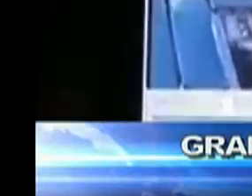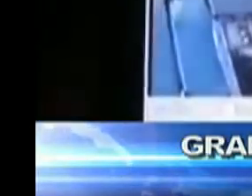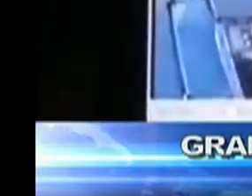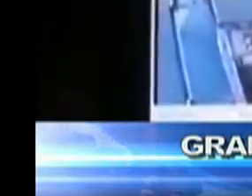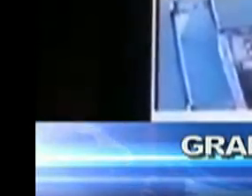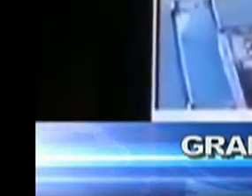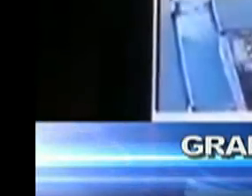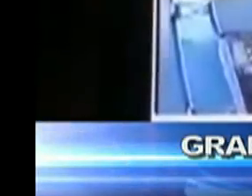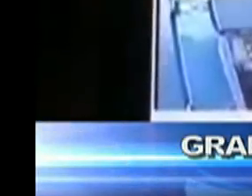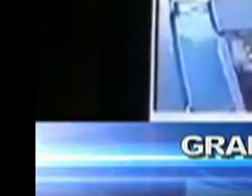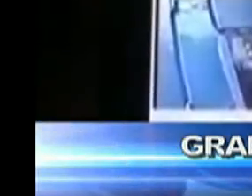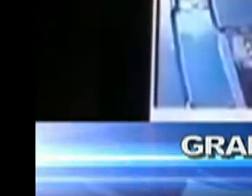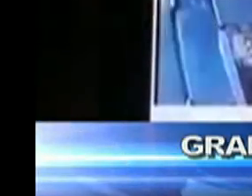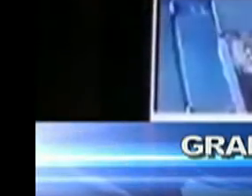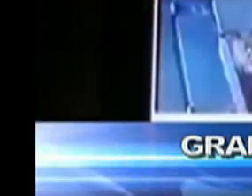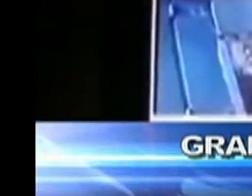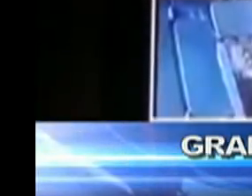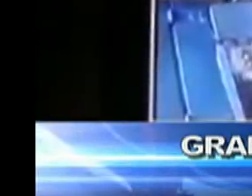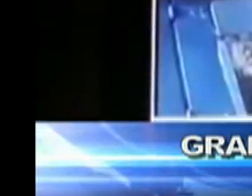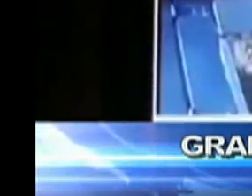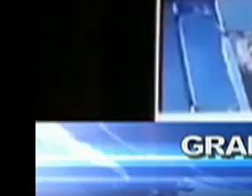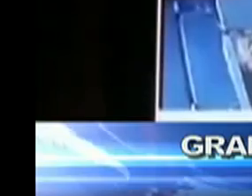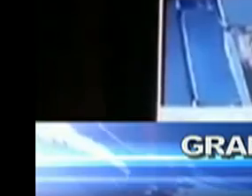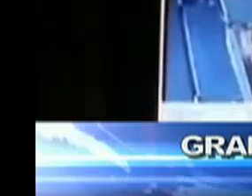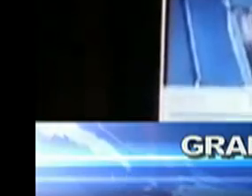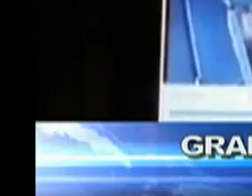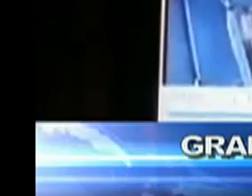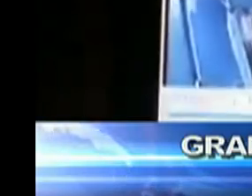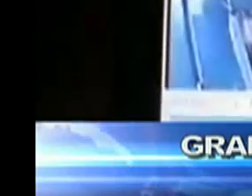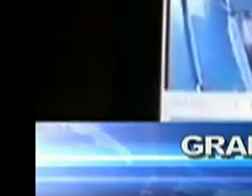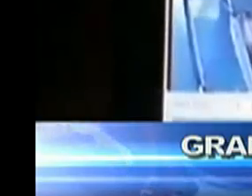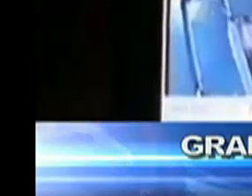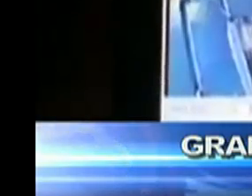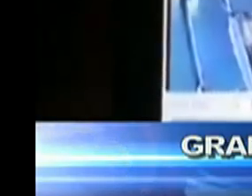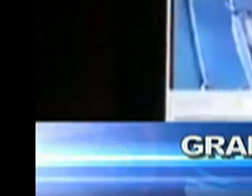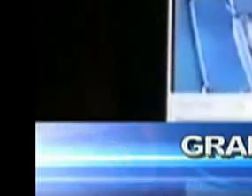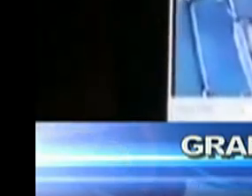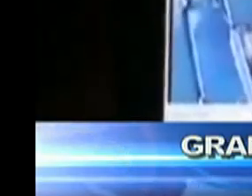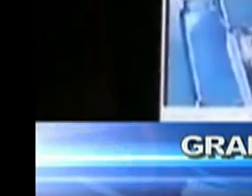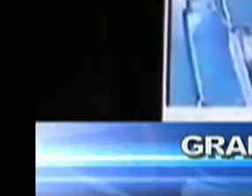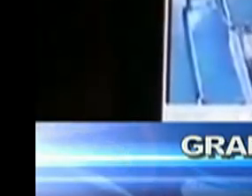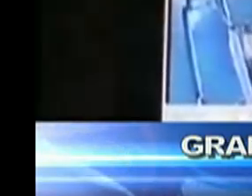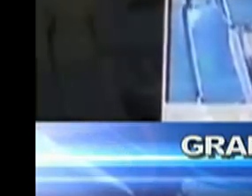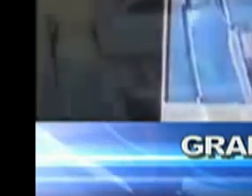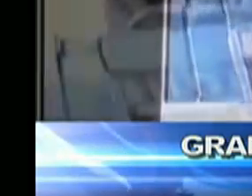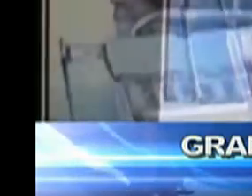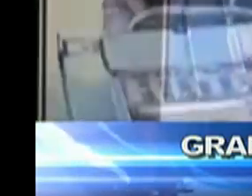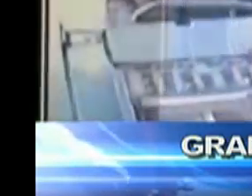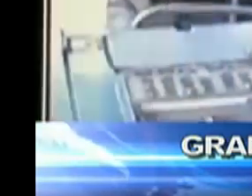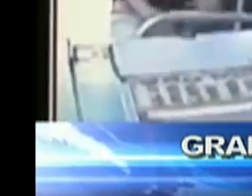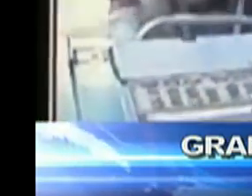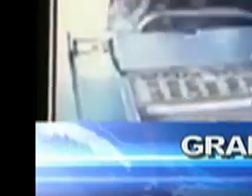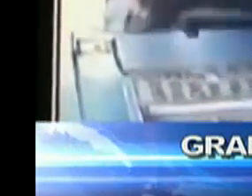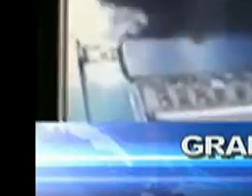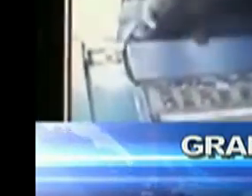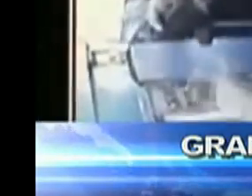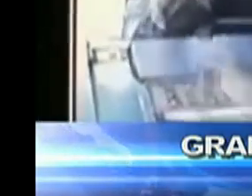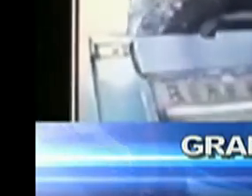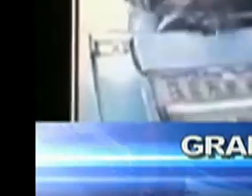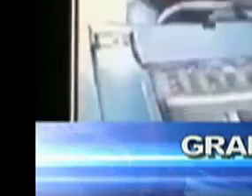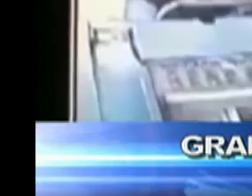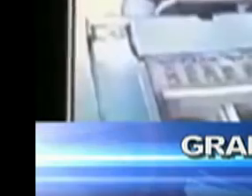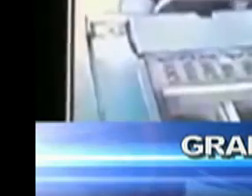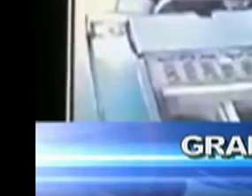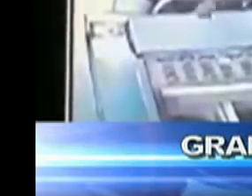Cámara de seguridad captó cuando dos delincuentes asaltaron al conductor y los pasajeros de un bus